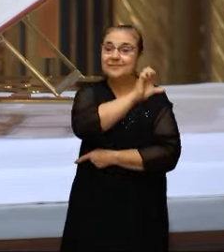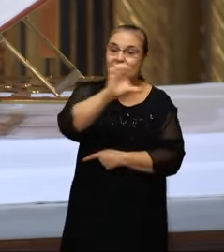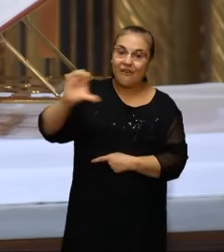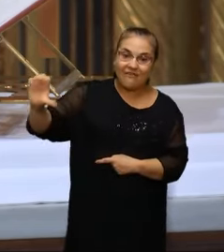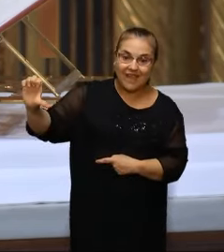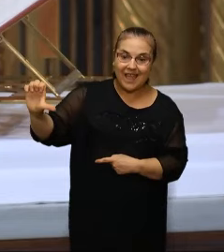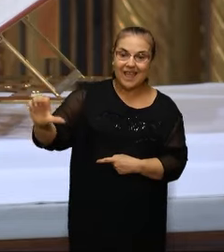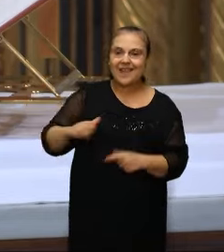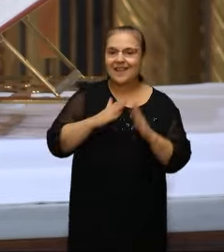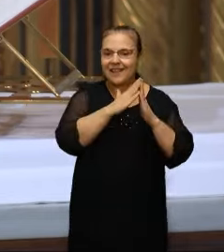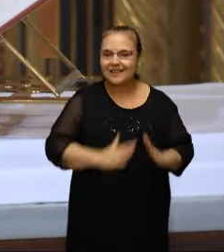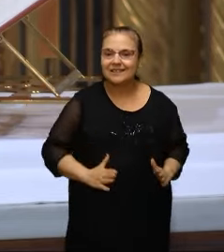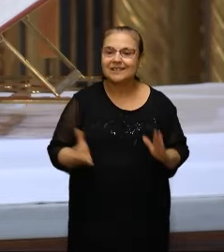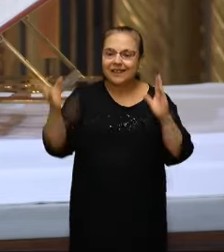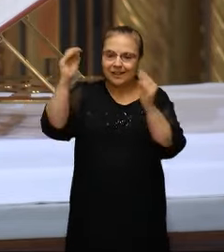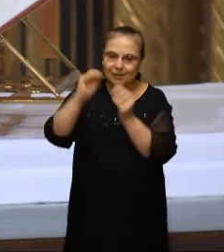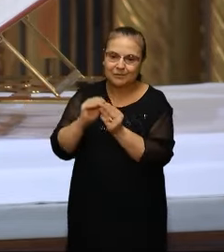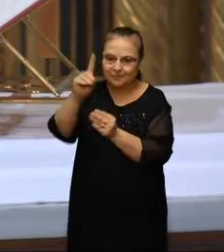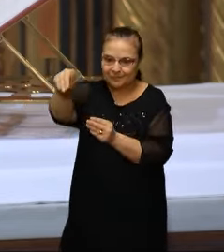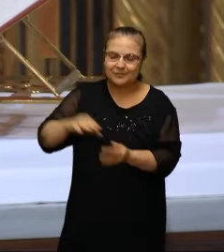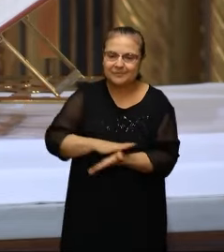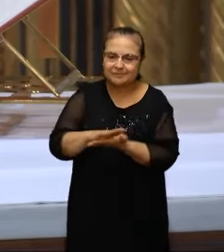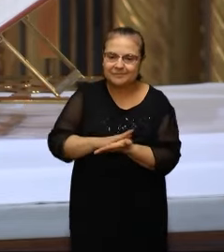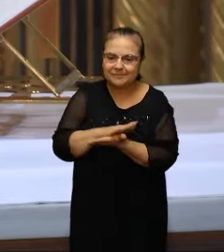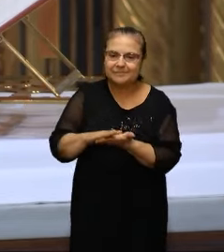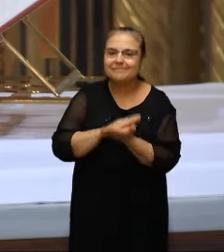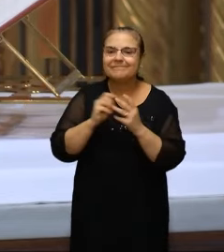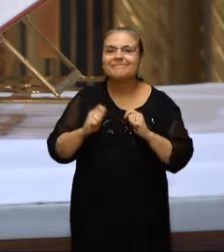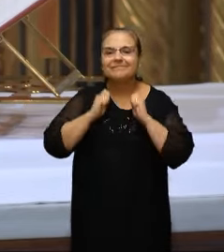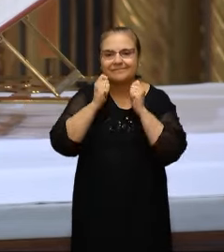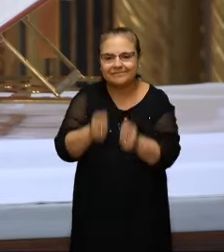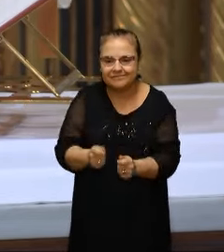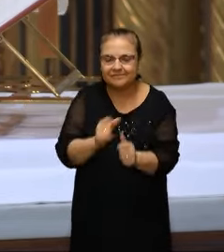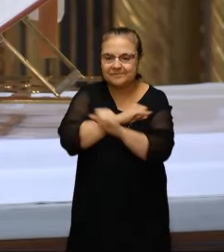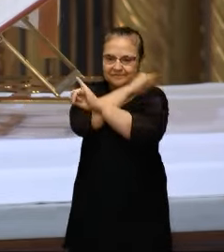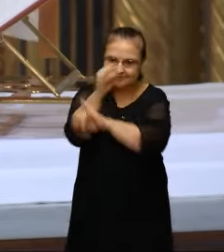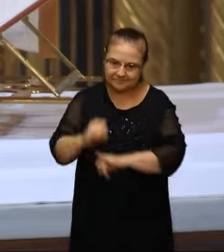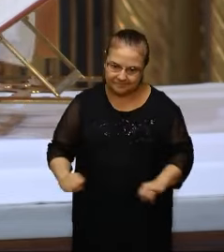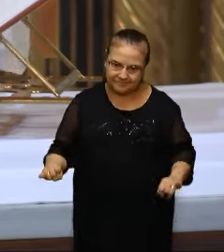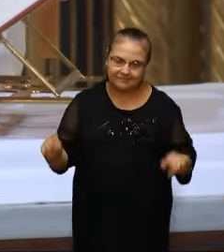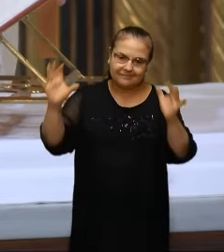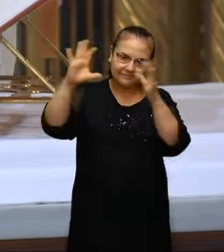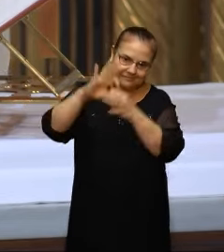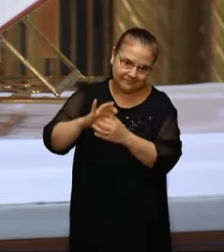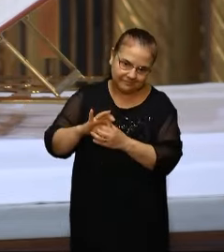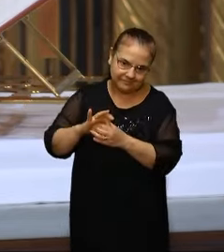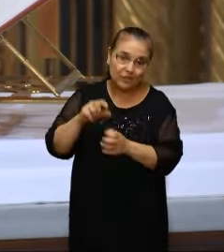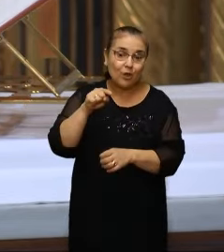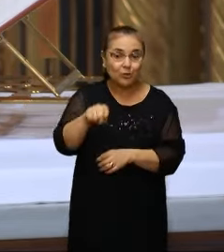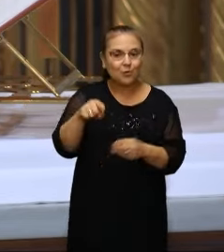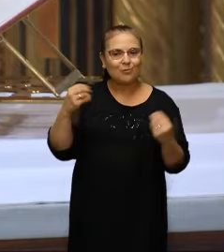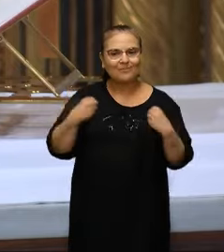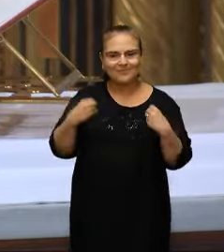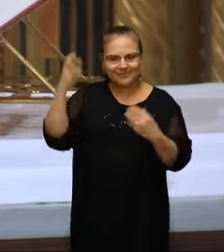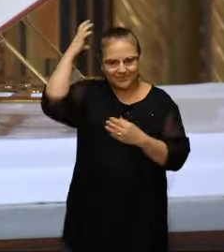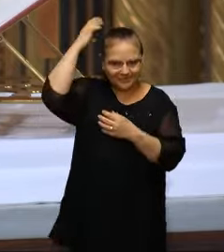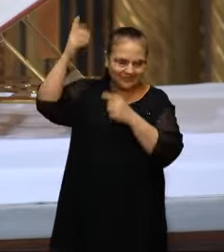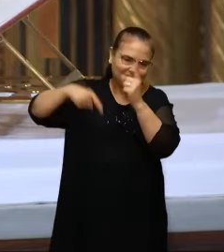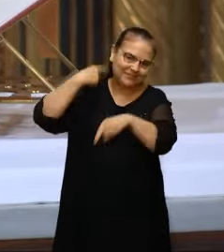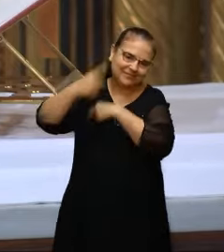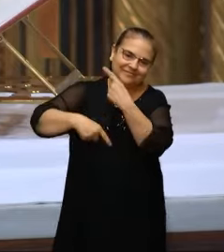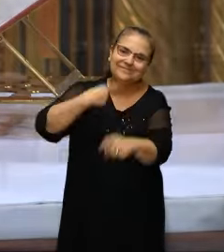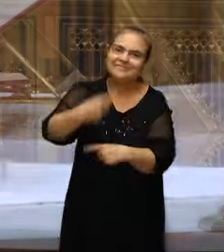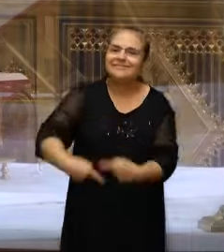pecados sino la fe de tu iglesia y conforme a tu palabra concédele la paz y la unidad tú que vives y